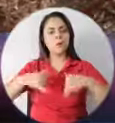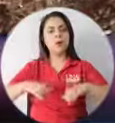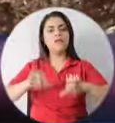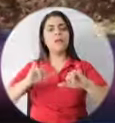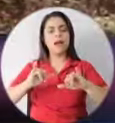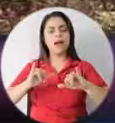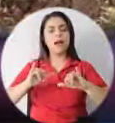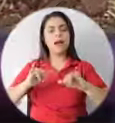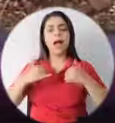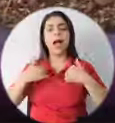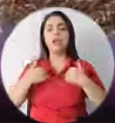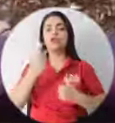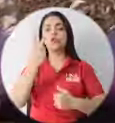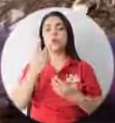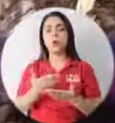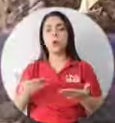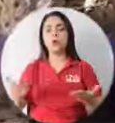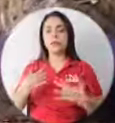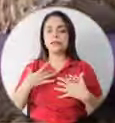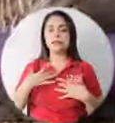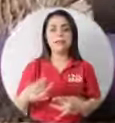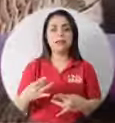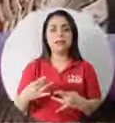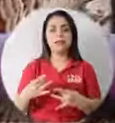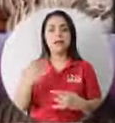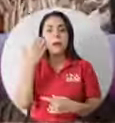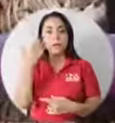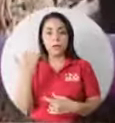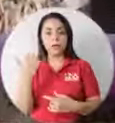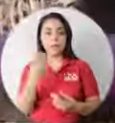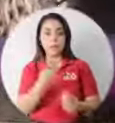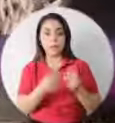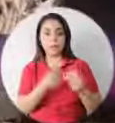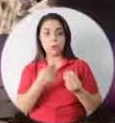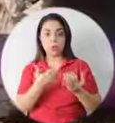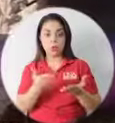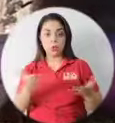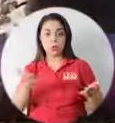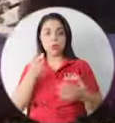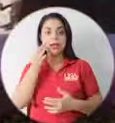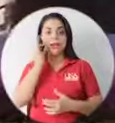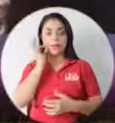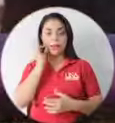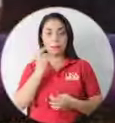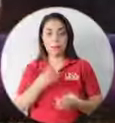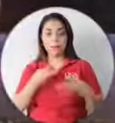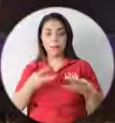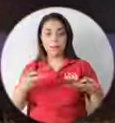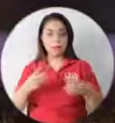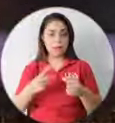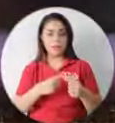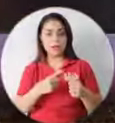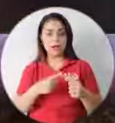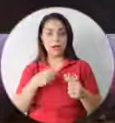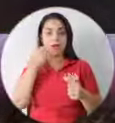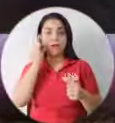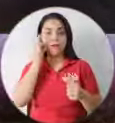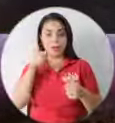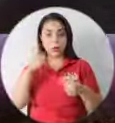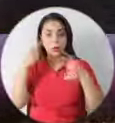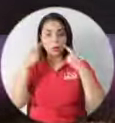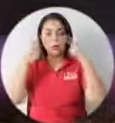diría que por lo menos dos cosas interesantes, y es que como productores de café, como materia prima, ¿verdad? Ese café se ha